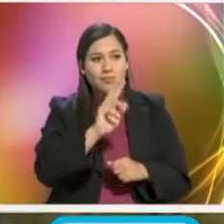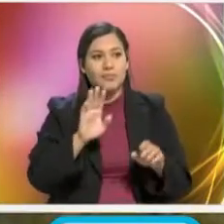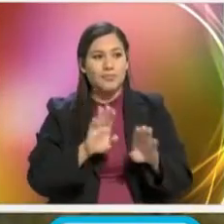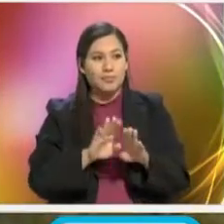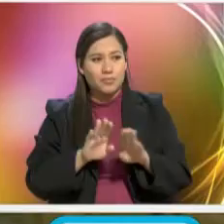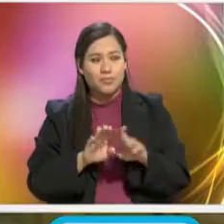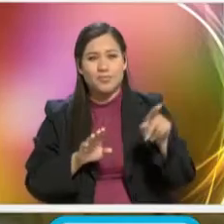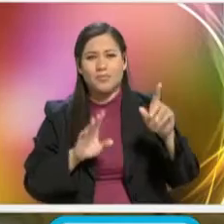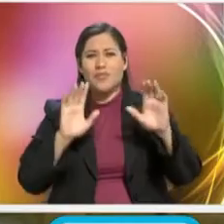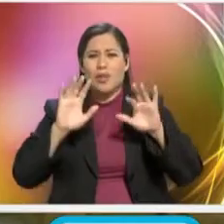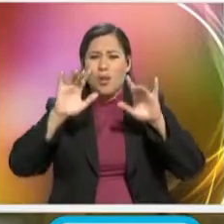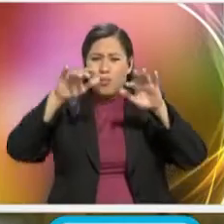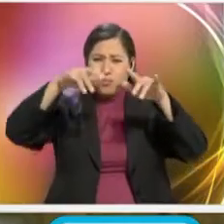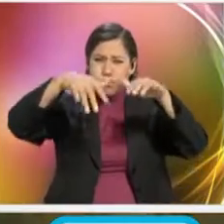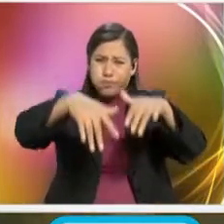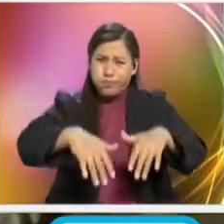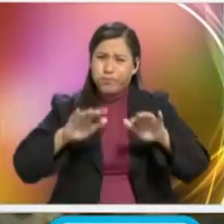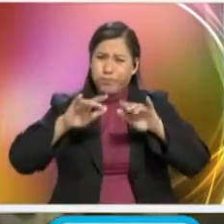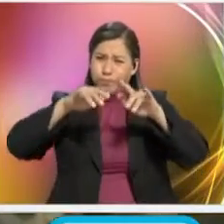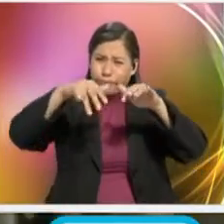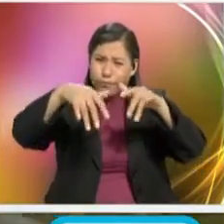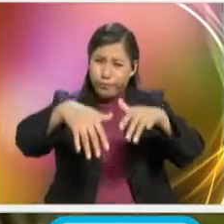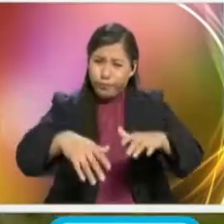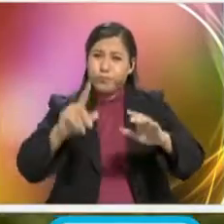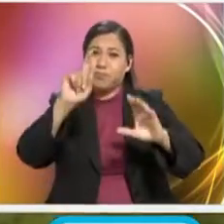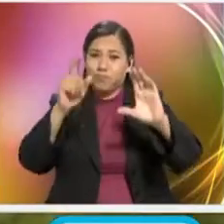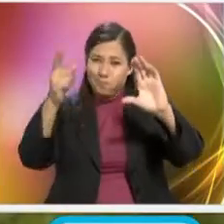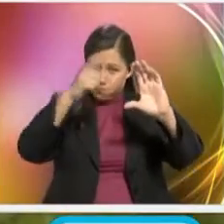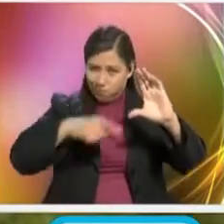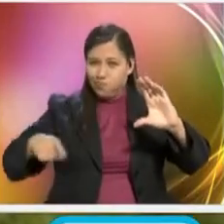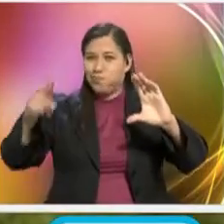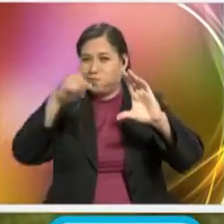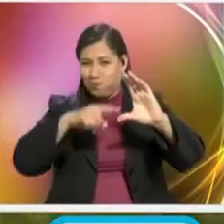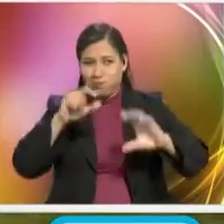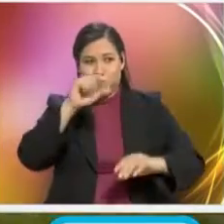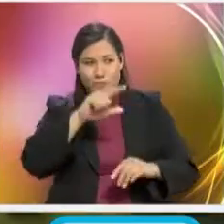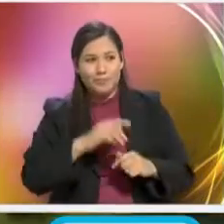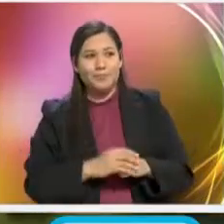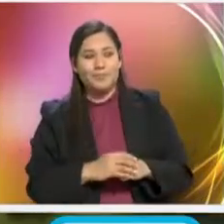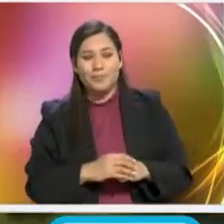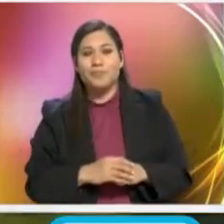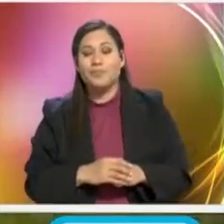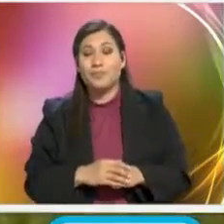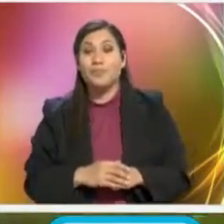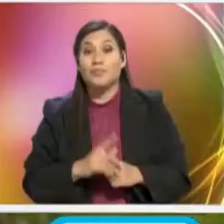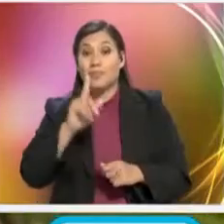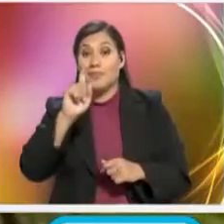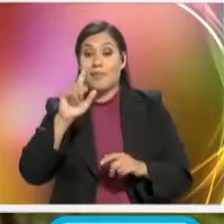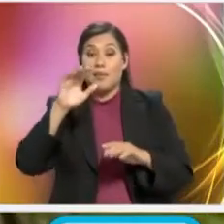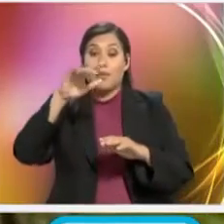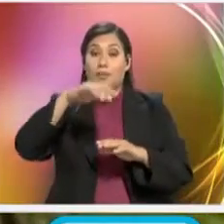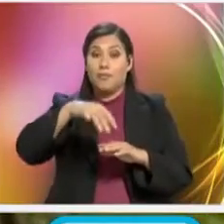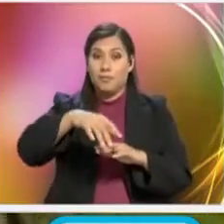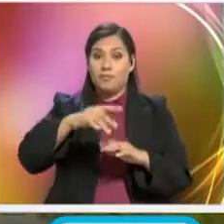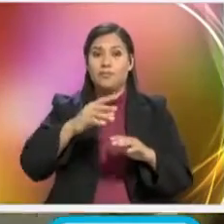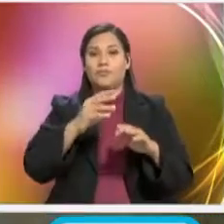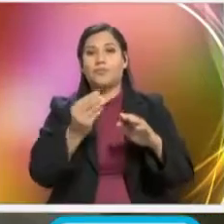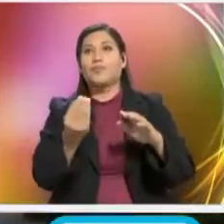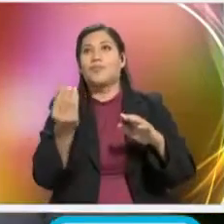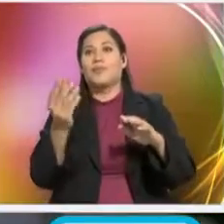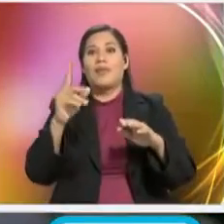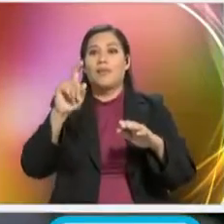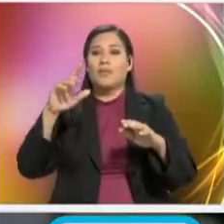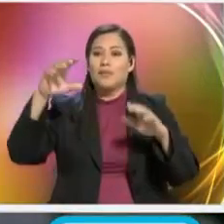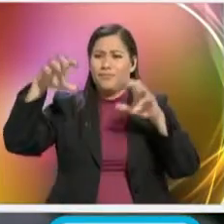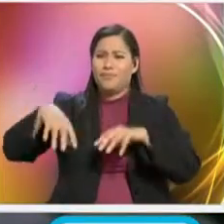más apabullantes en el ciclo del agua, que es justo el final, cuando el agua evaporada, bueno, después cayó